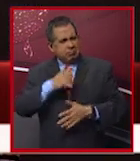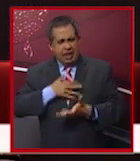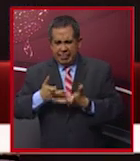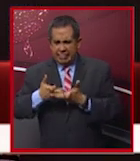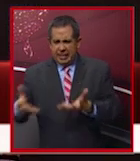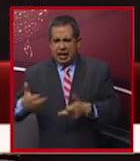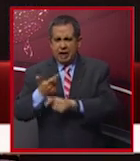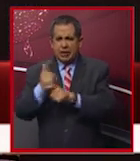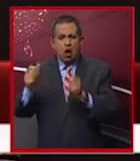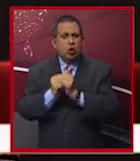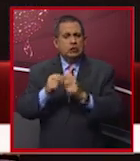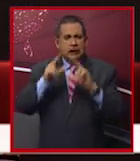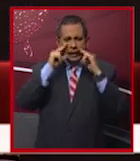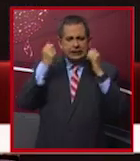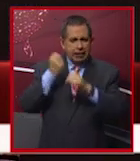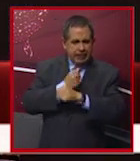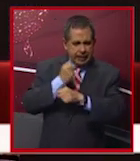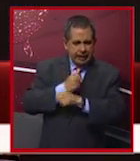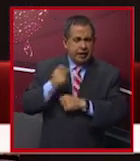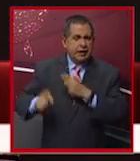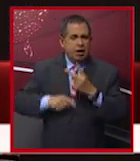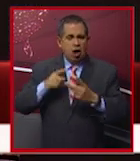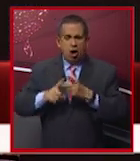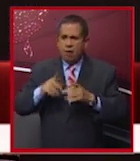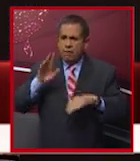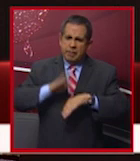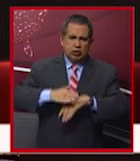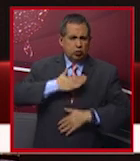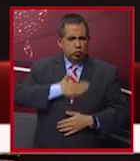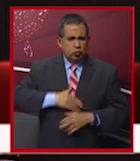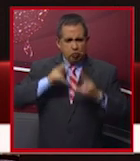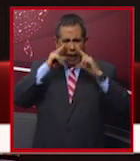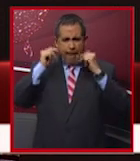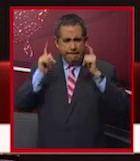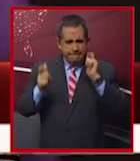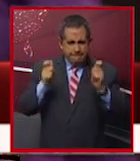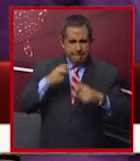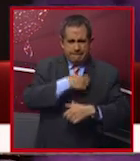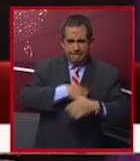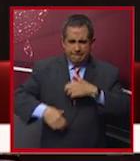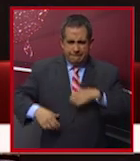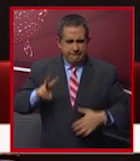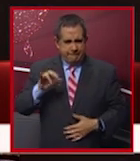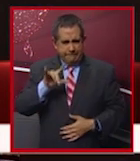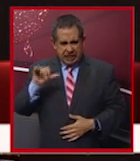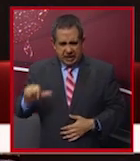y libertad de Zapata, el espíritu justiciero de Villa y la defensa de la